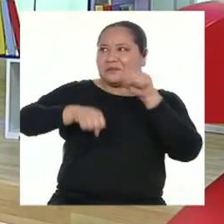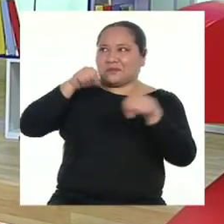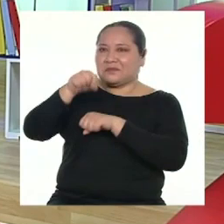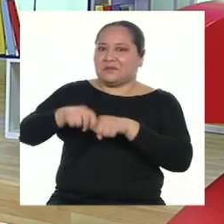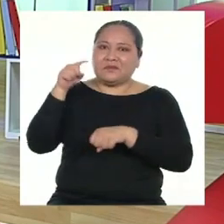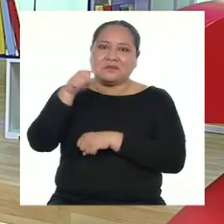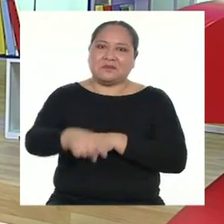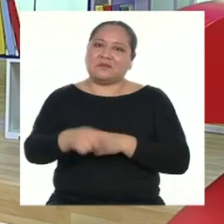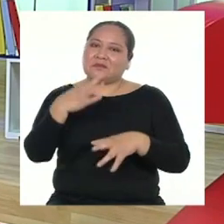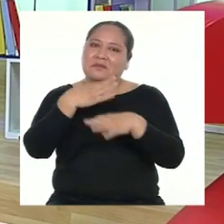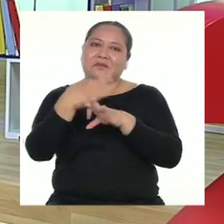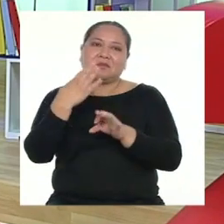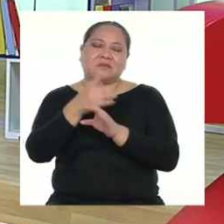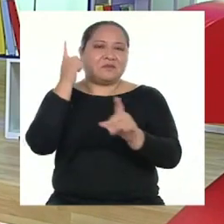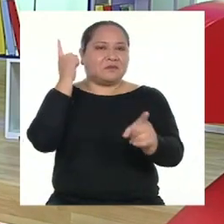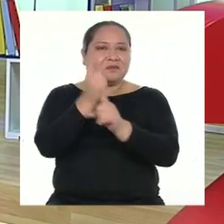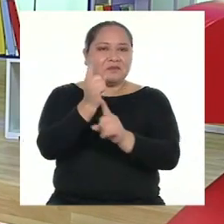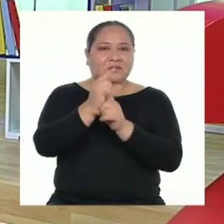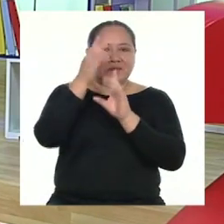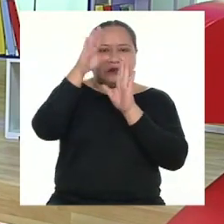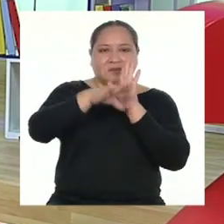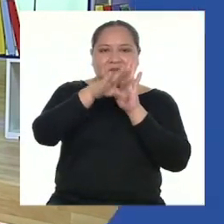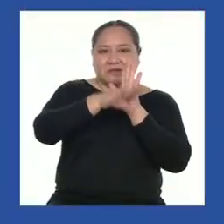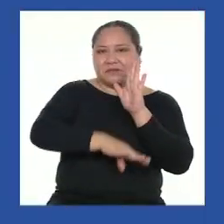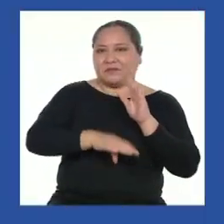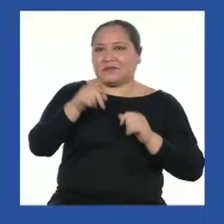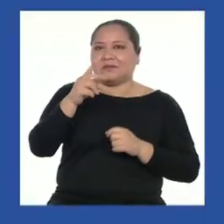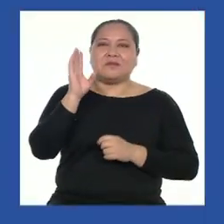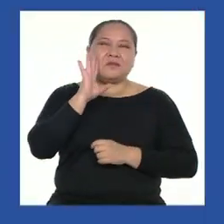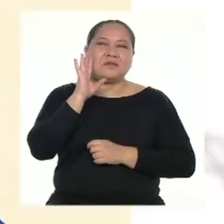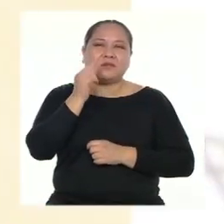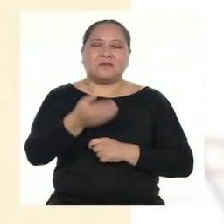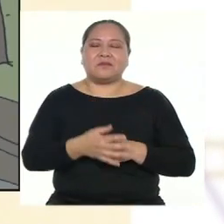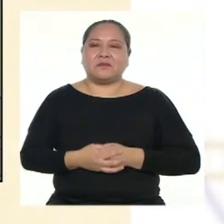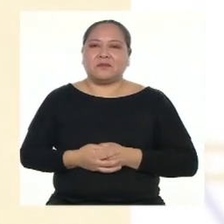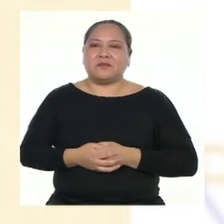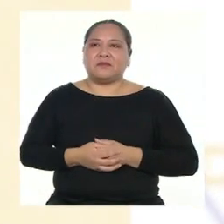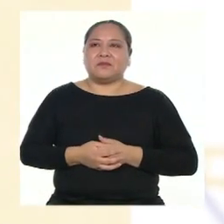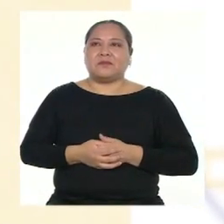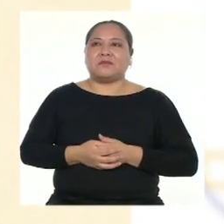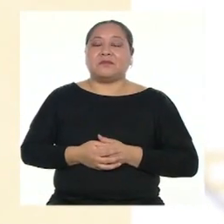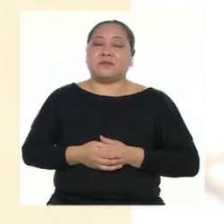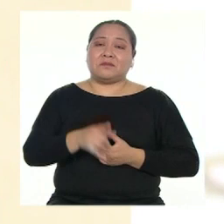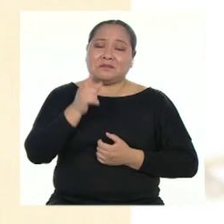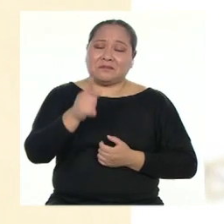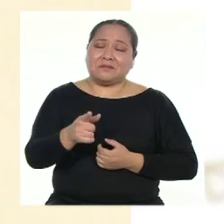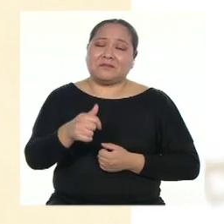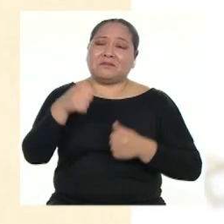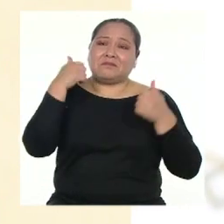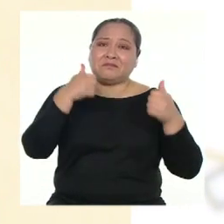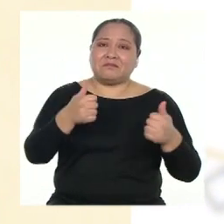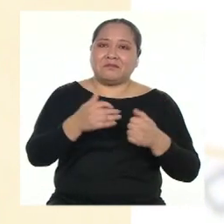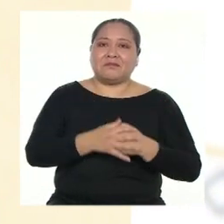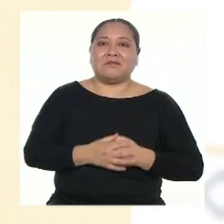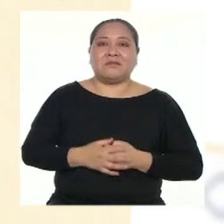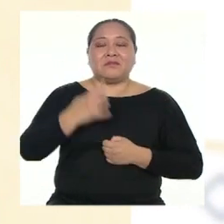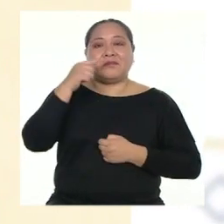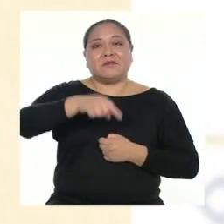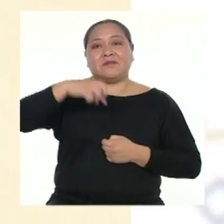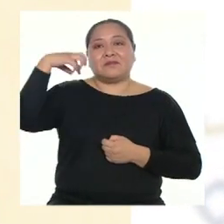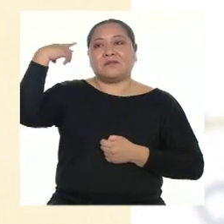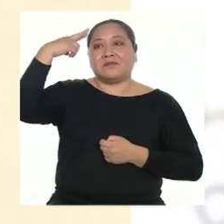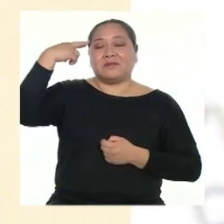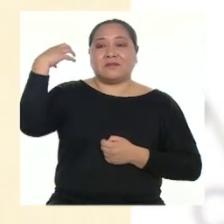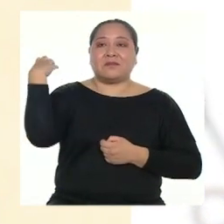medida aún más efectiva para reducir la contaminación. Y tendrías mucha razón. Es por eso